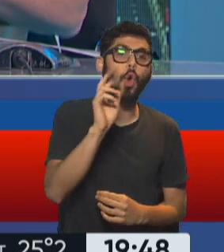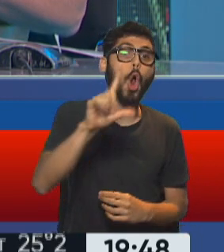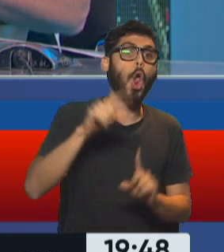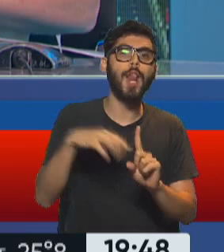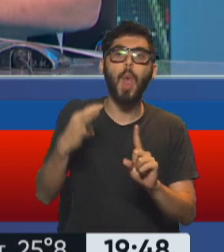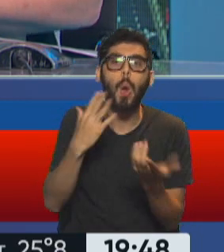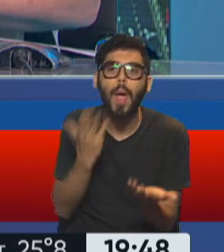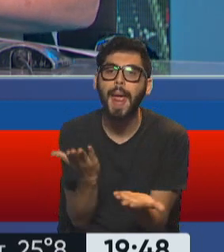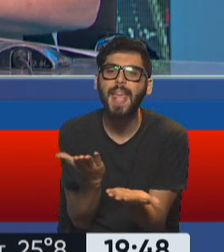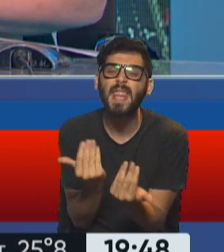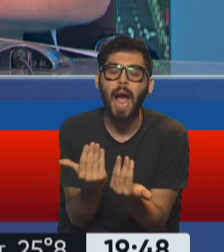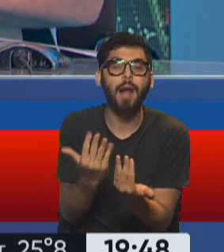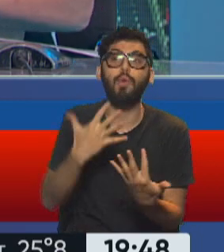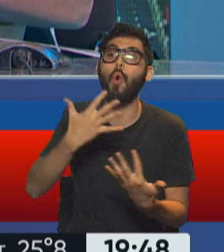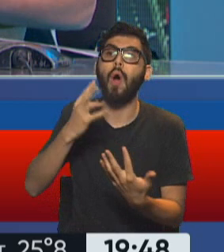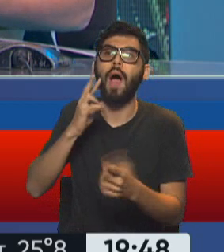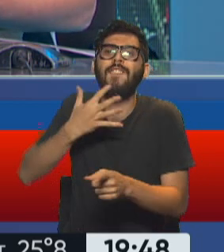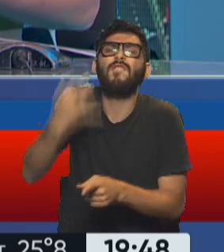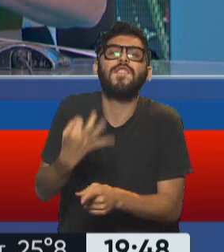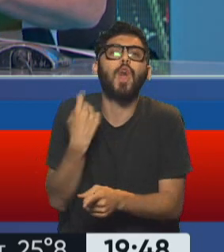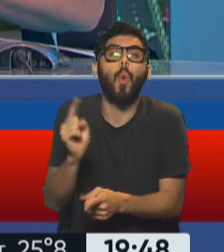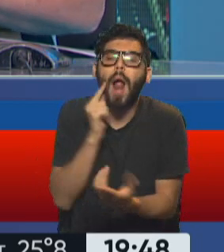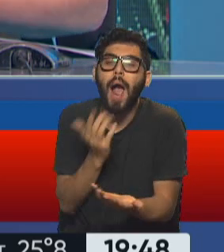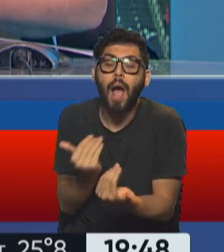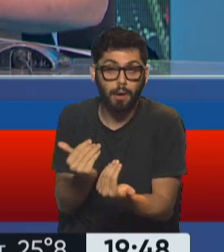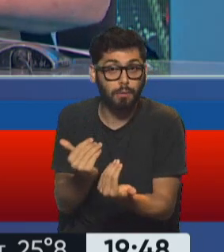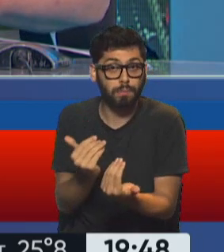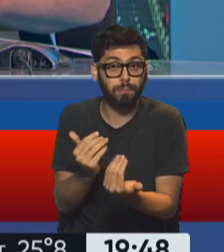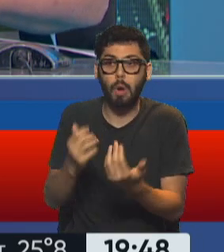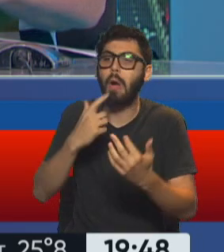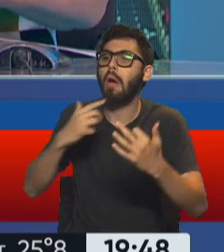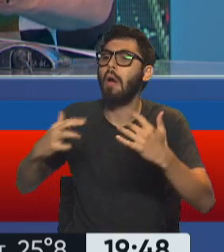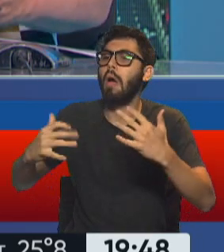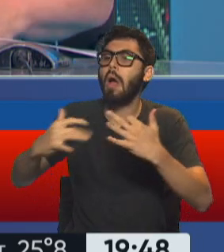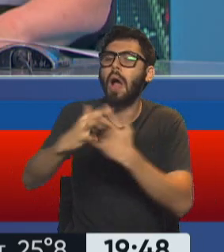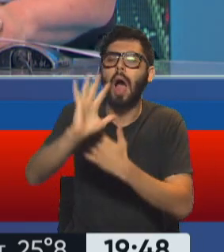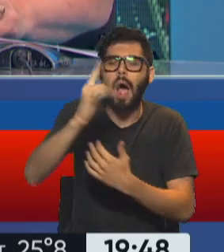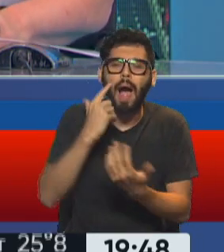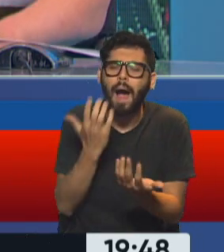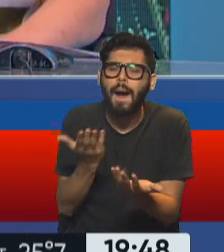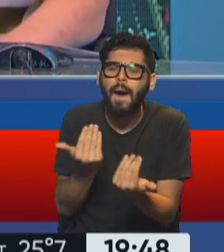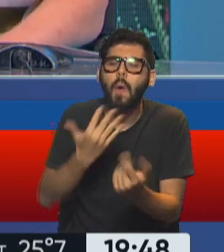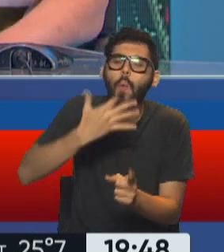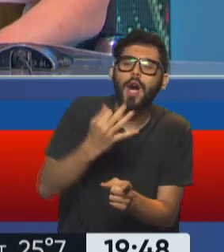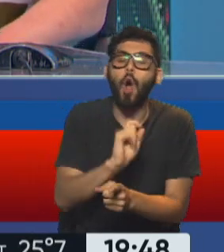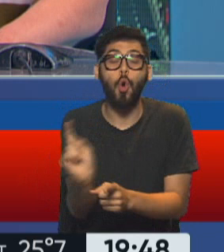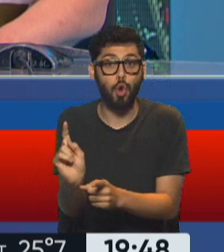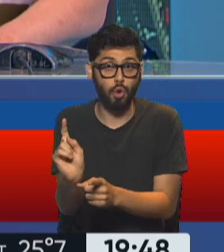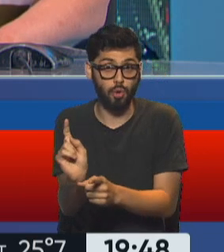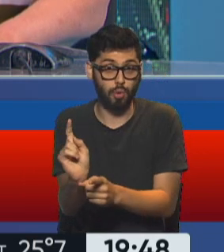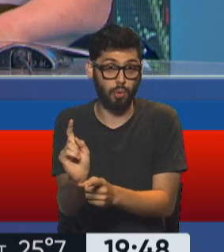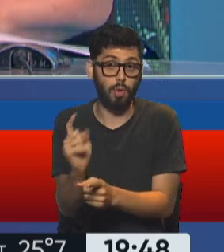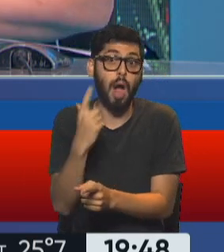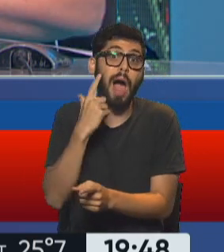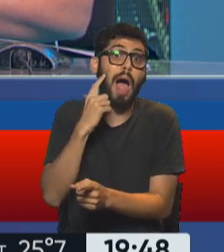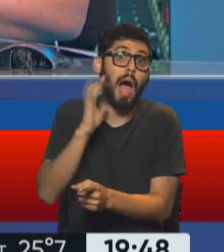indagar, buscar la verdad. Hay que indagar sobre la veracidad de las primeras versiones disponibles para saber si se está frente a un